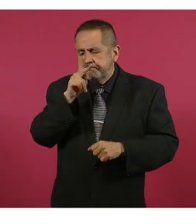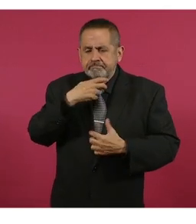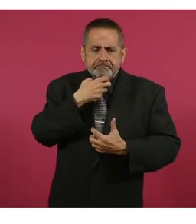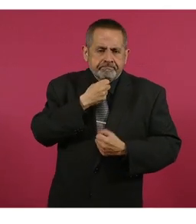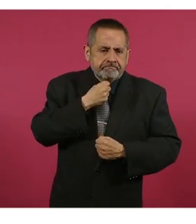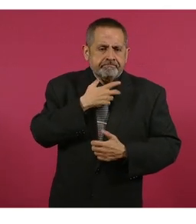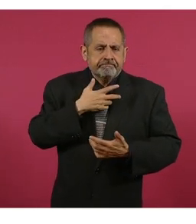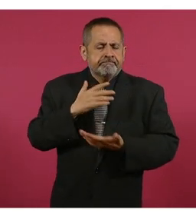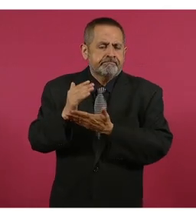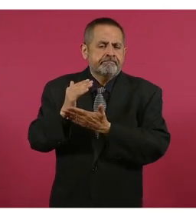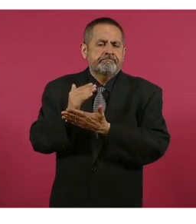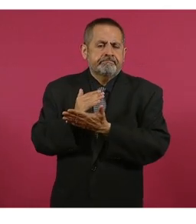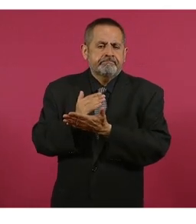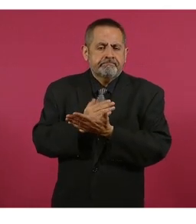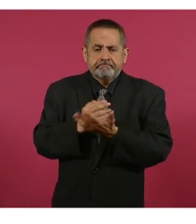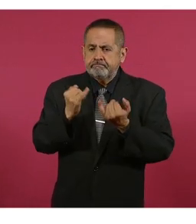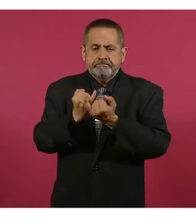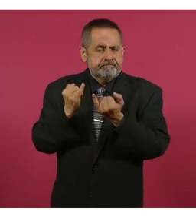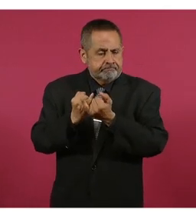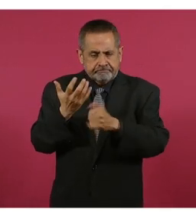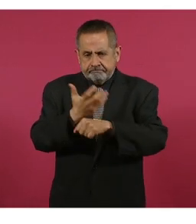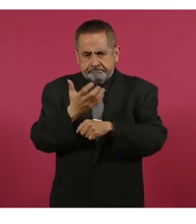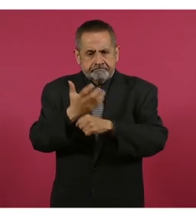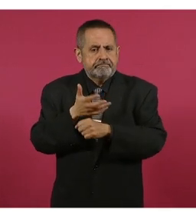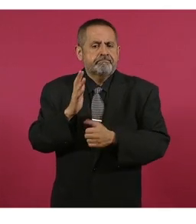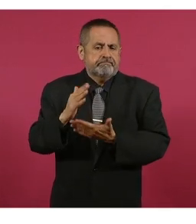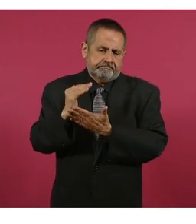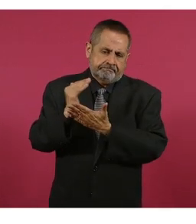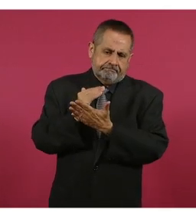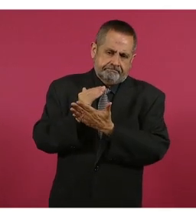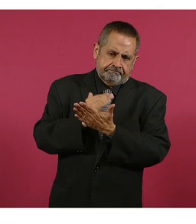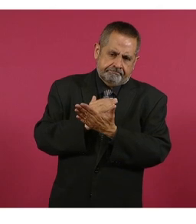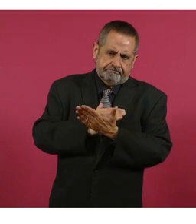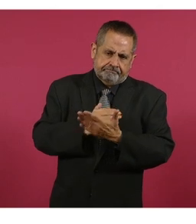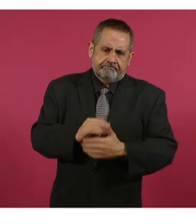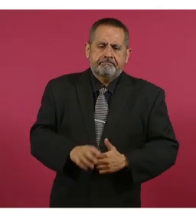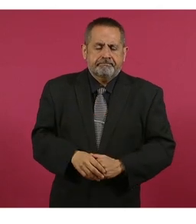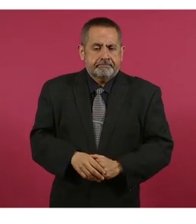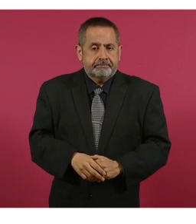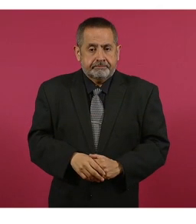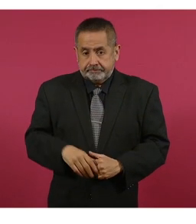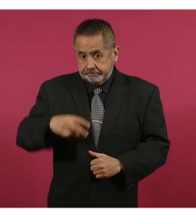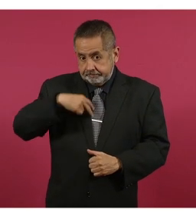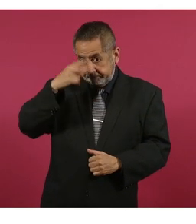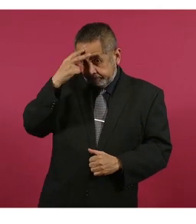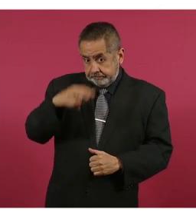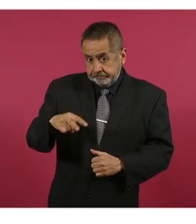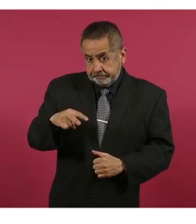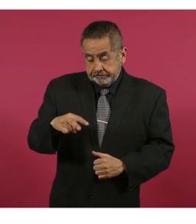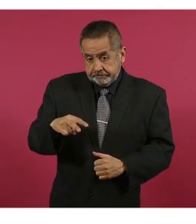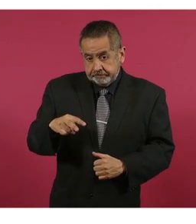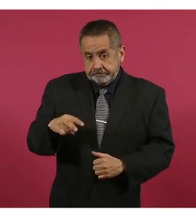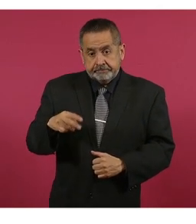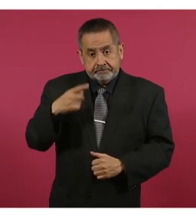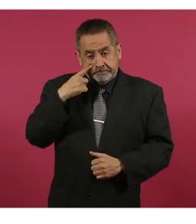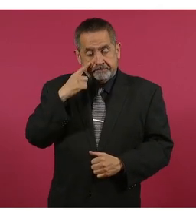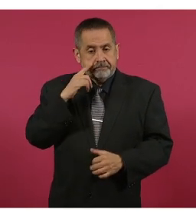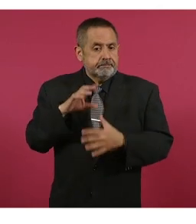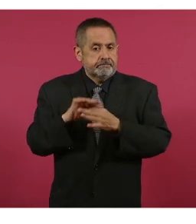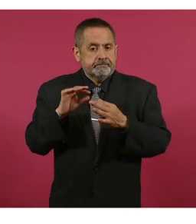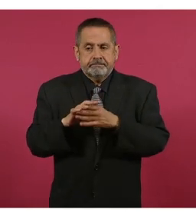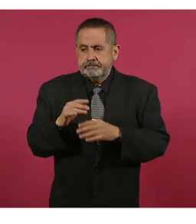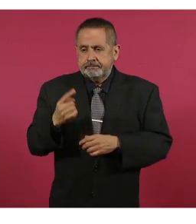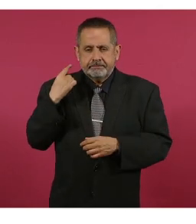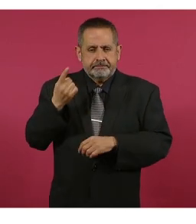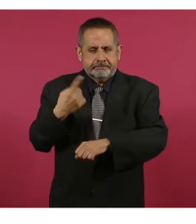agudas, al igual que esto sucede también en Estados Unidos. Si me pasan la siguiente. En México, desde la semana, eso solamente muestra la